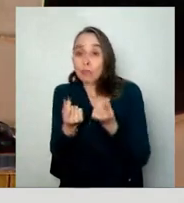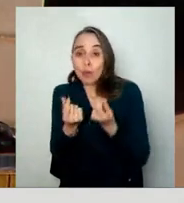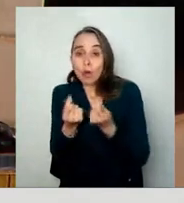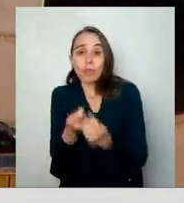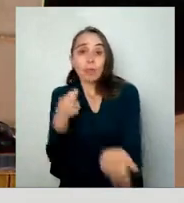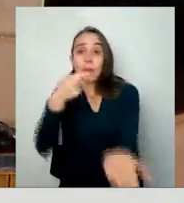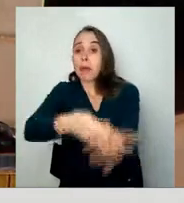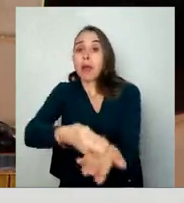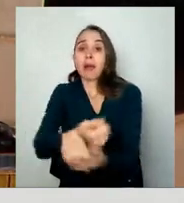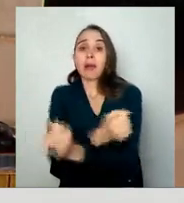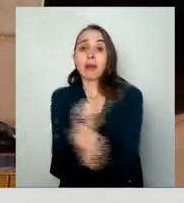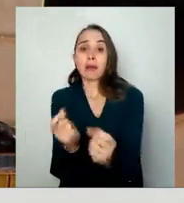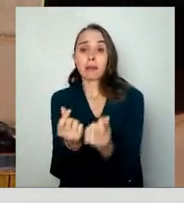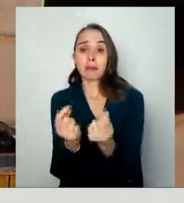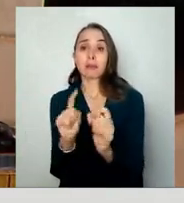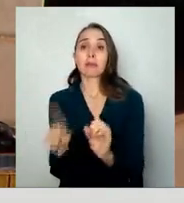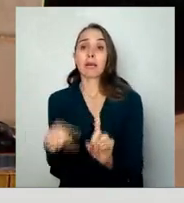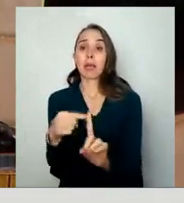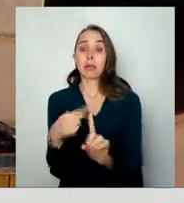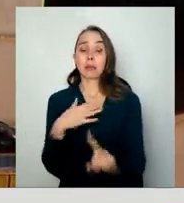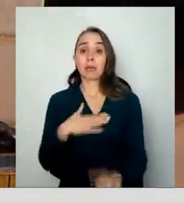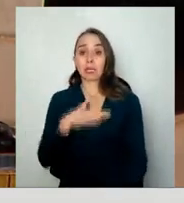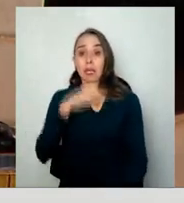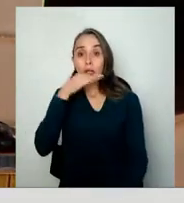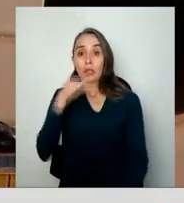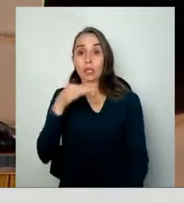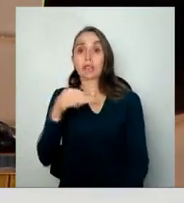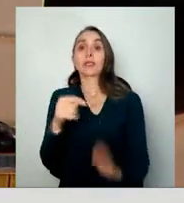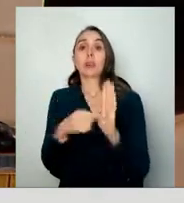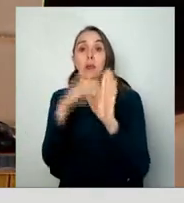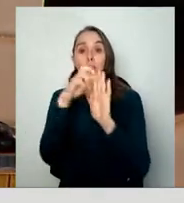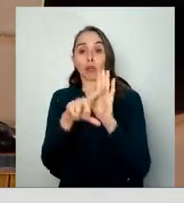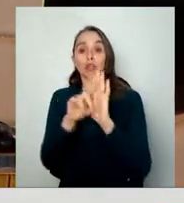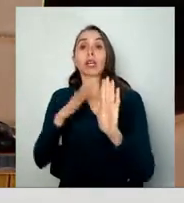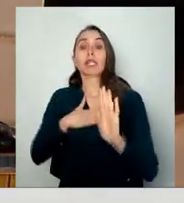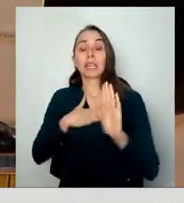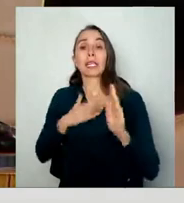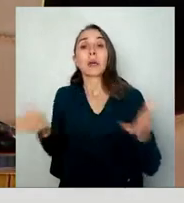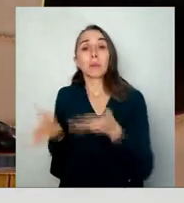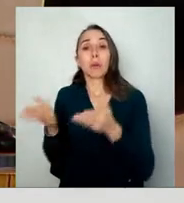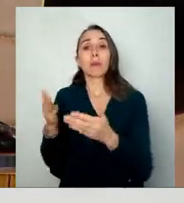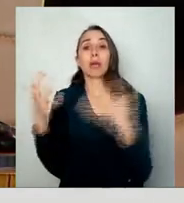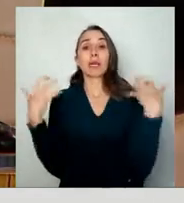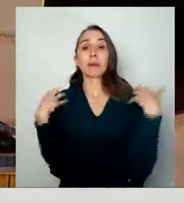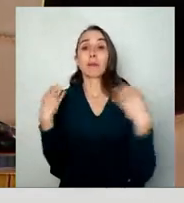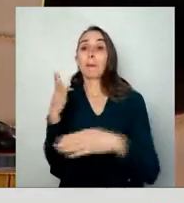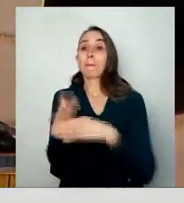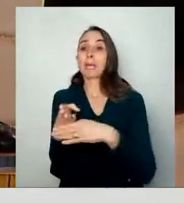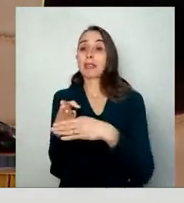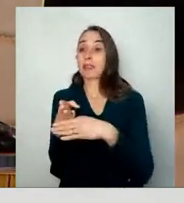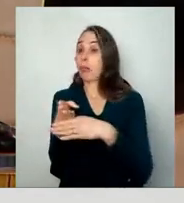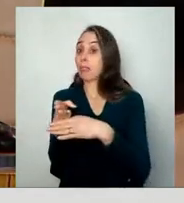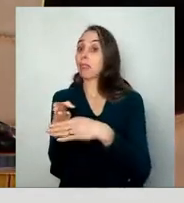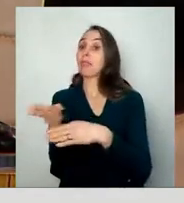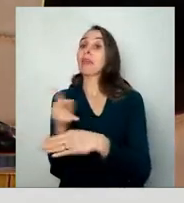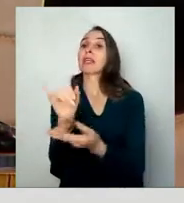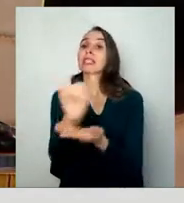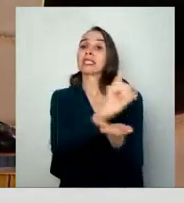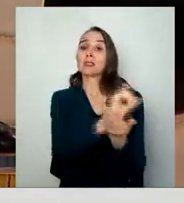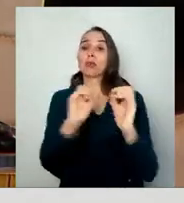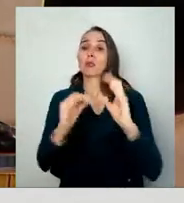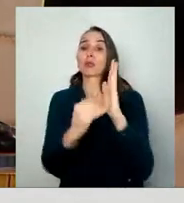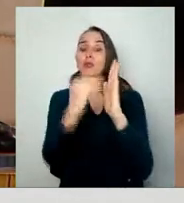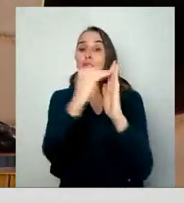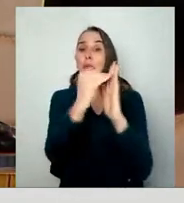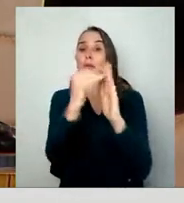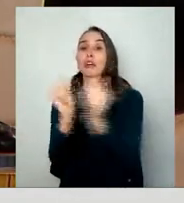además quiero señalar que esta propuesta Busca promover la responsabilidad compartida entre las instituciones de educación superior y los